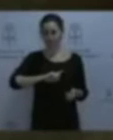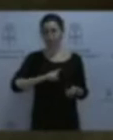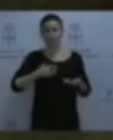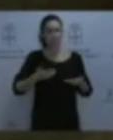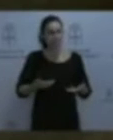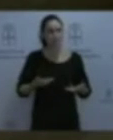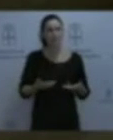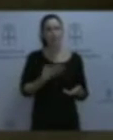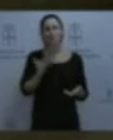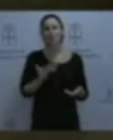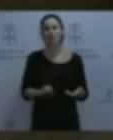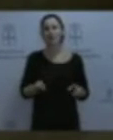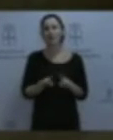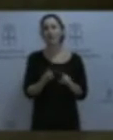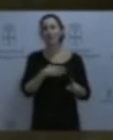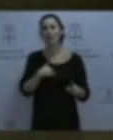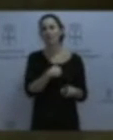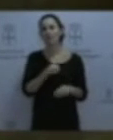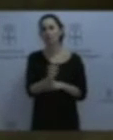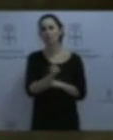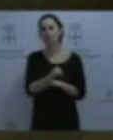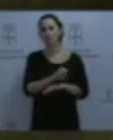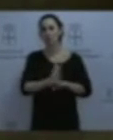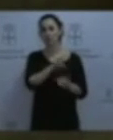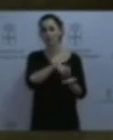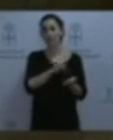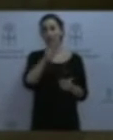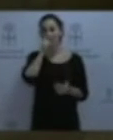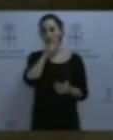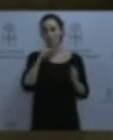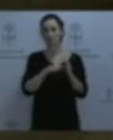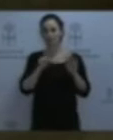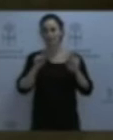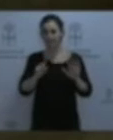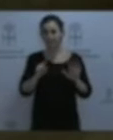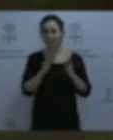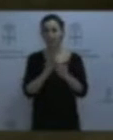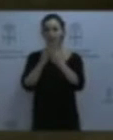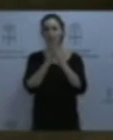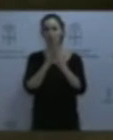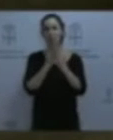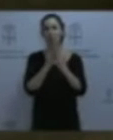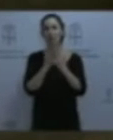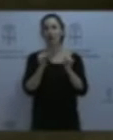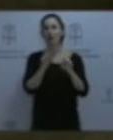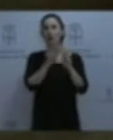sería casi una dejación de funciones por parte de la Consejería, y es que en el año 2006 se elaboró un estudio que está colgado en